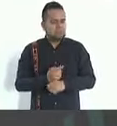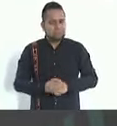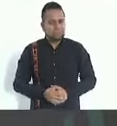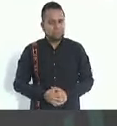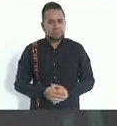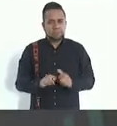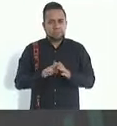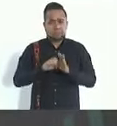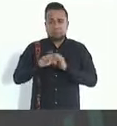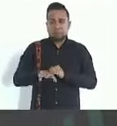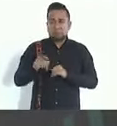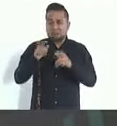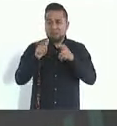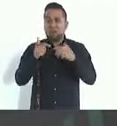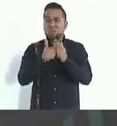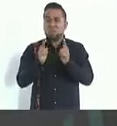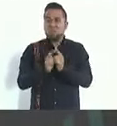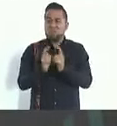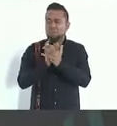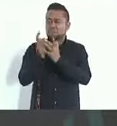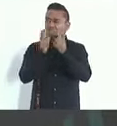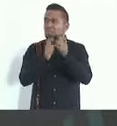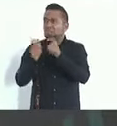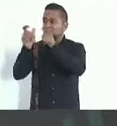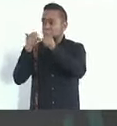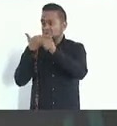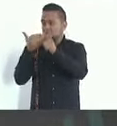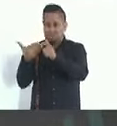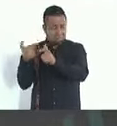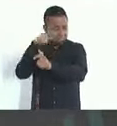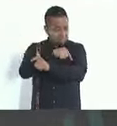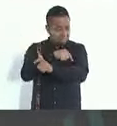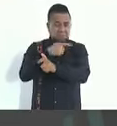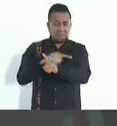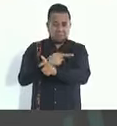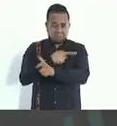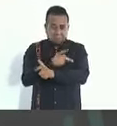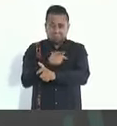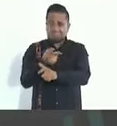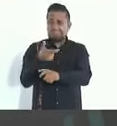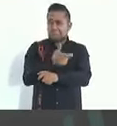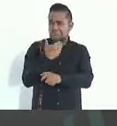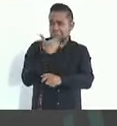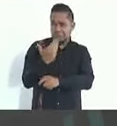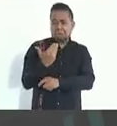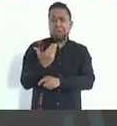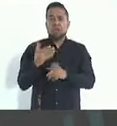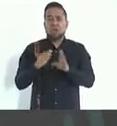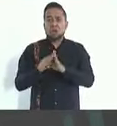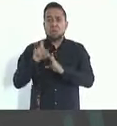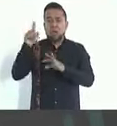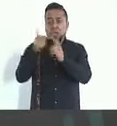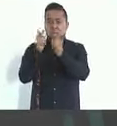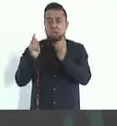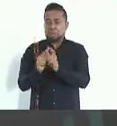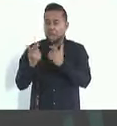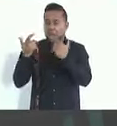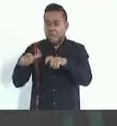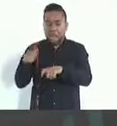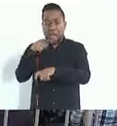iba bien al de arriba, también le iba a ir bien al de abajo, que si llovía fuerte arriba,